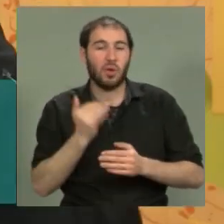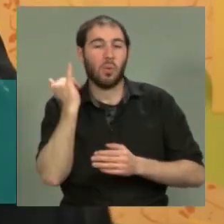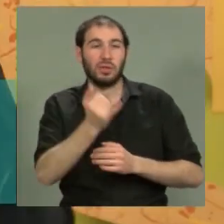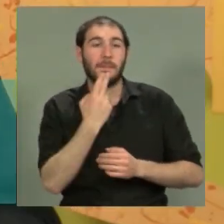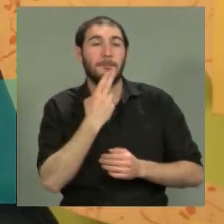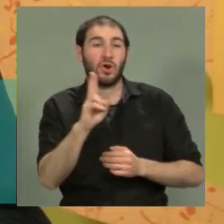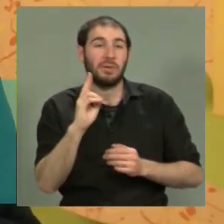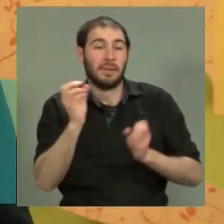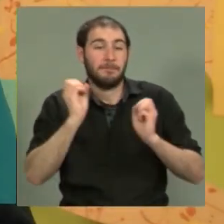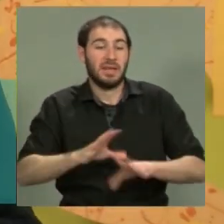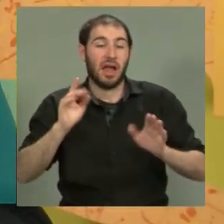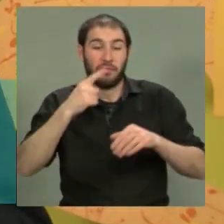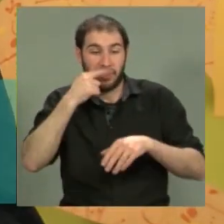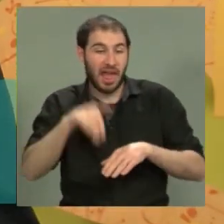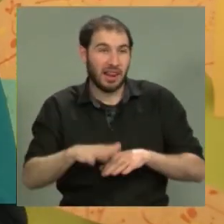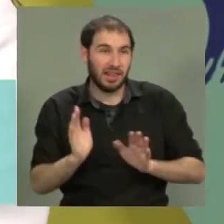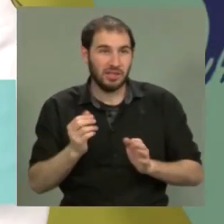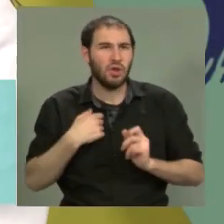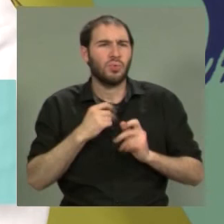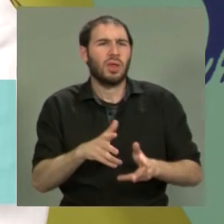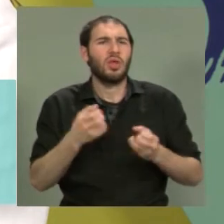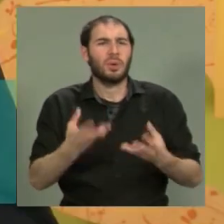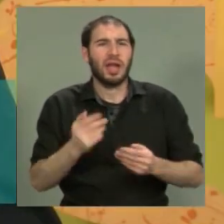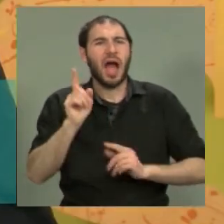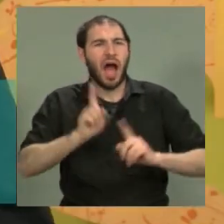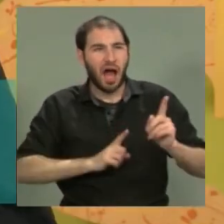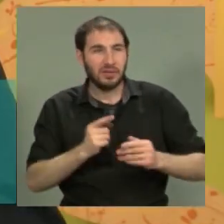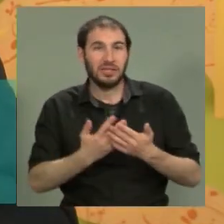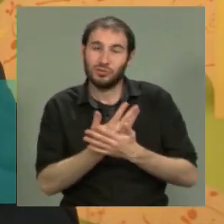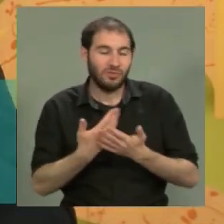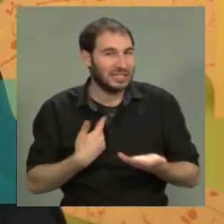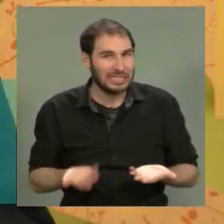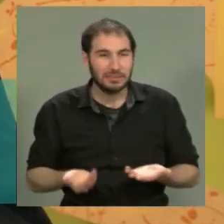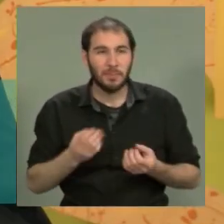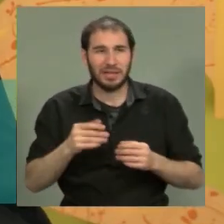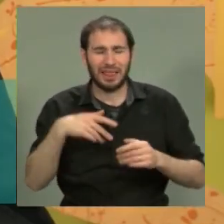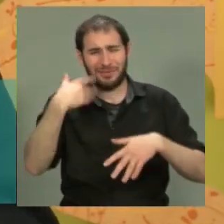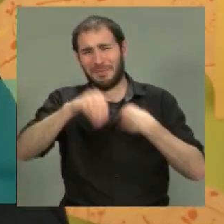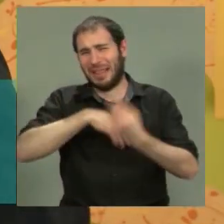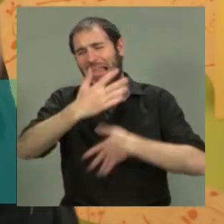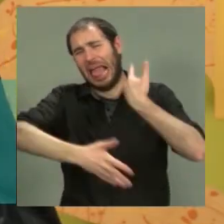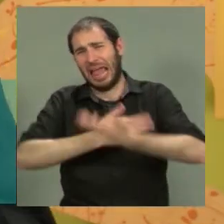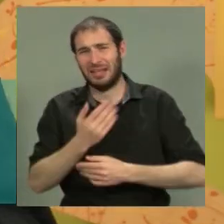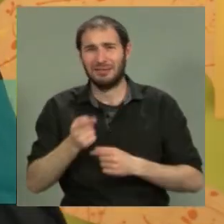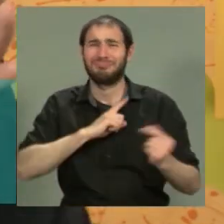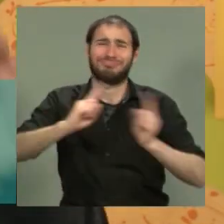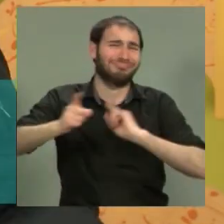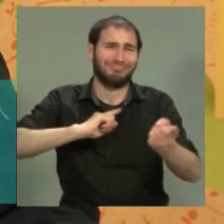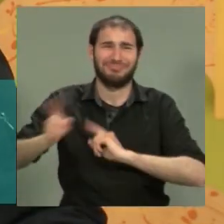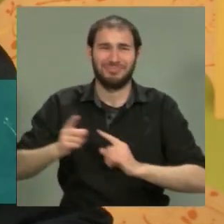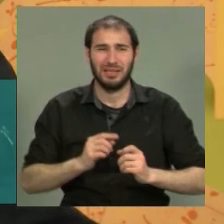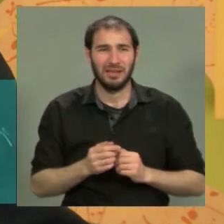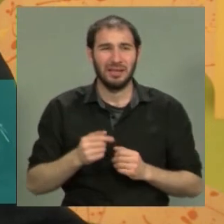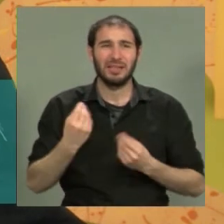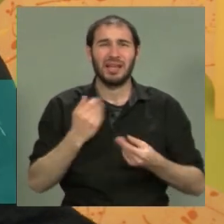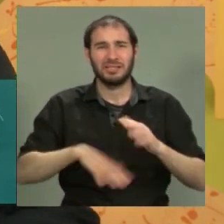prometa el milagro de última hora. O sea, ¿por qué te digo esto? Porque a veces lo vemos y lo padecemos, porque genera un caos en esa familia que empieza a correr para todos lados, cuando lo que debería